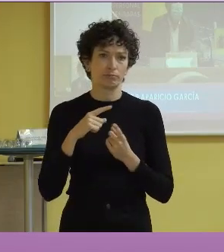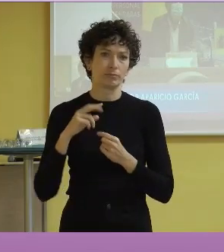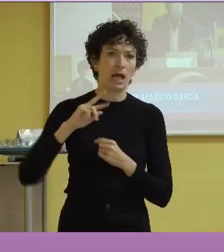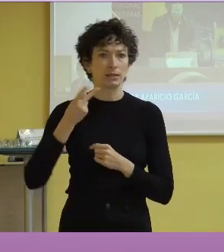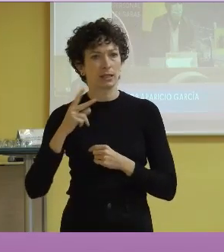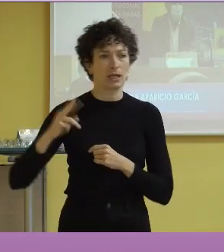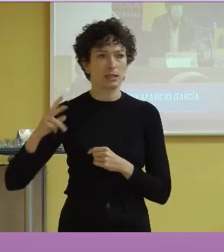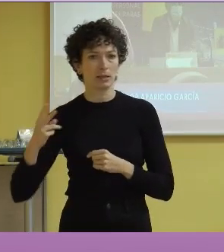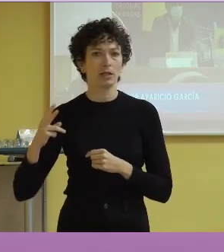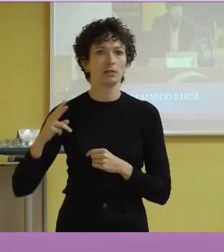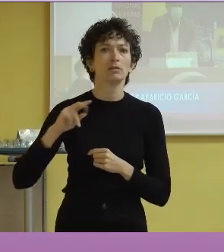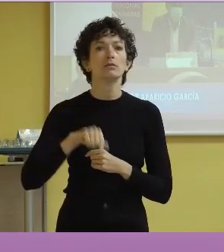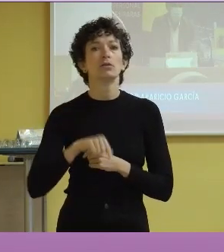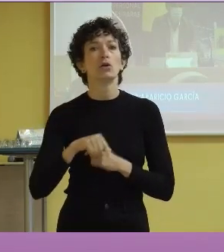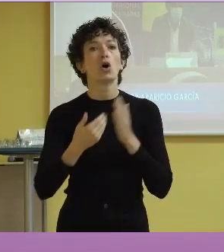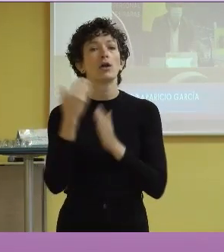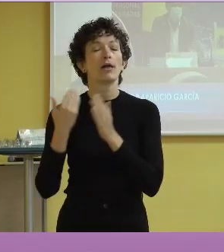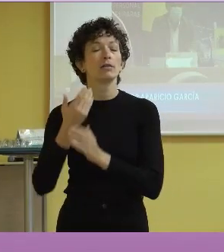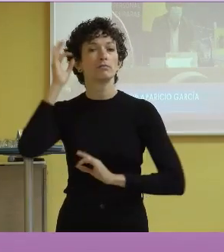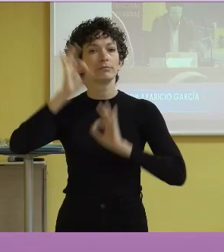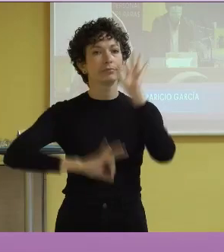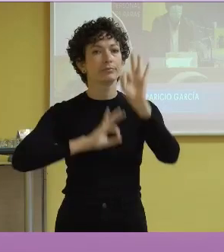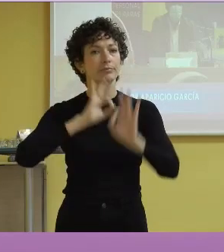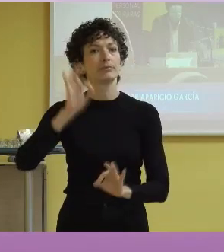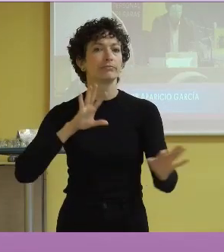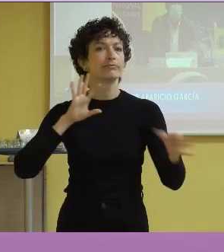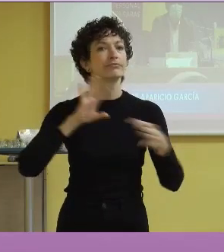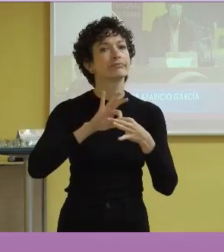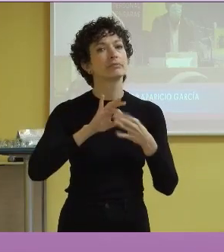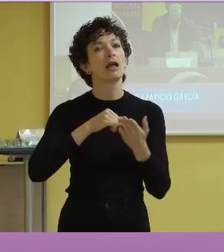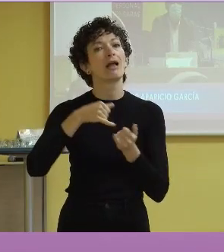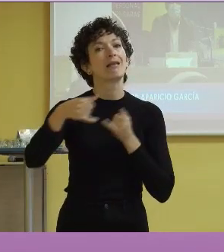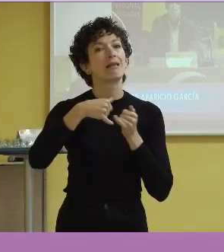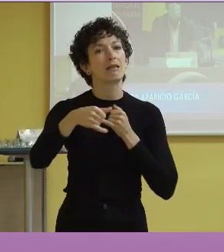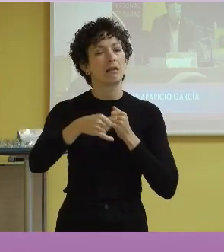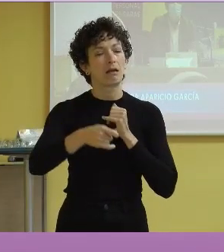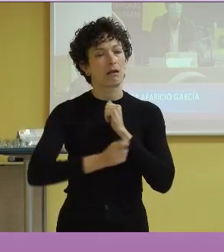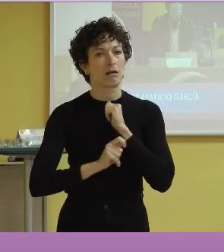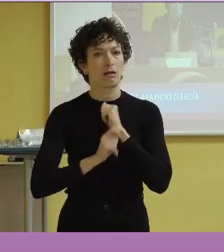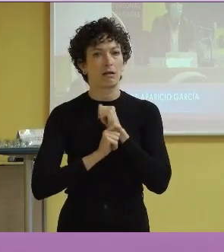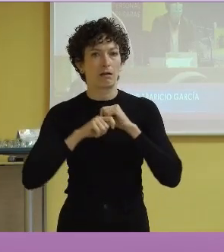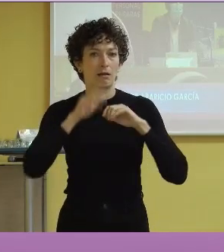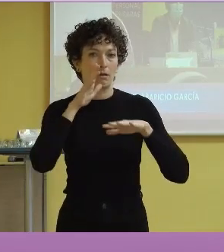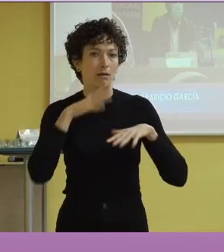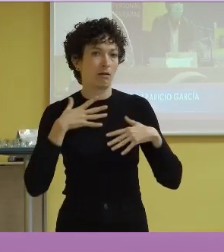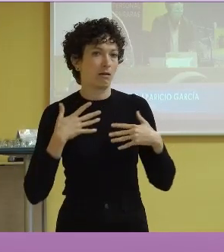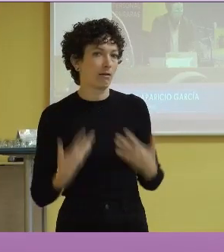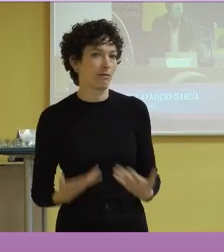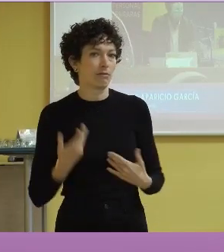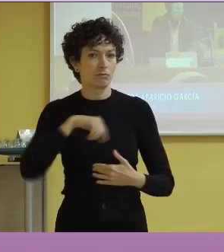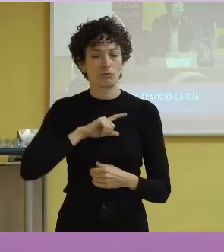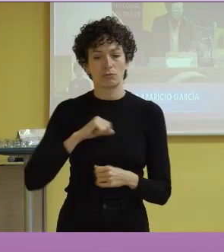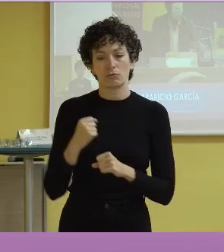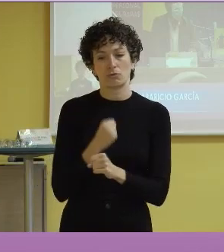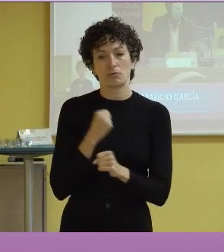alternante, organizando estas jornadas que tienen mucho que ver con las líneas estratégicas que actualmente estamos